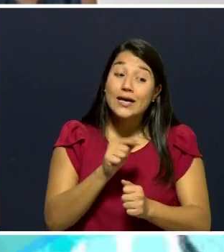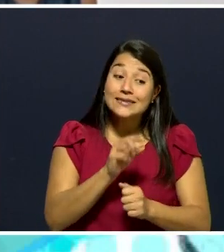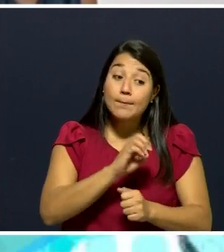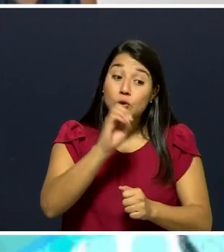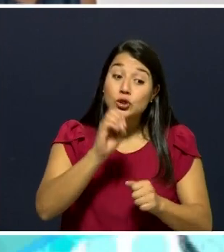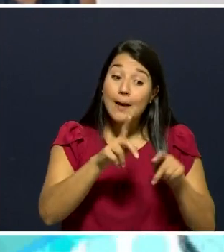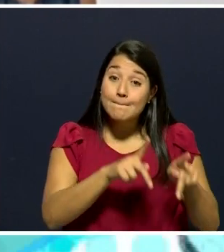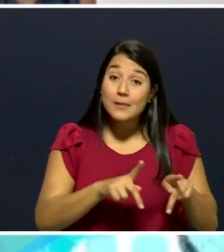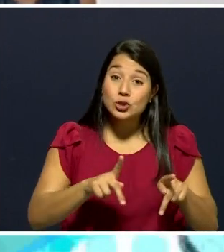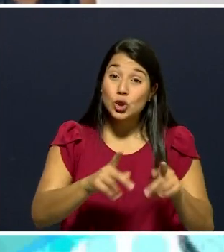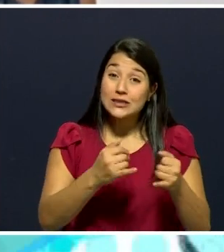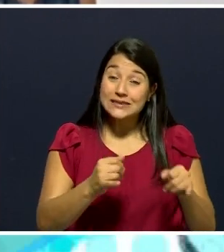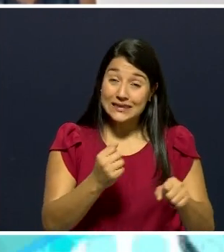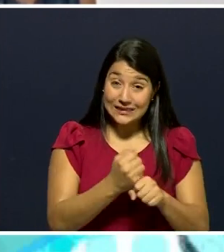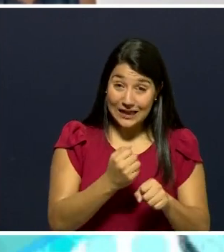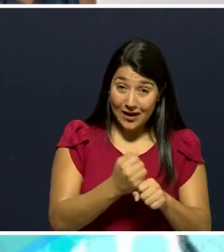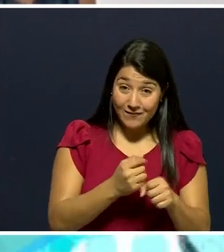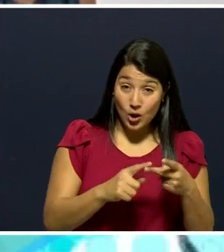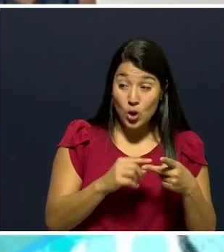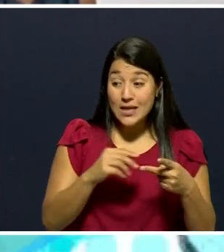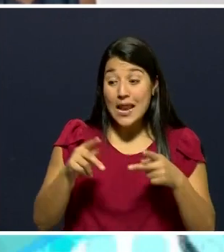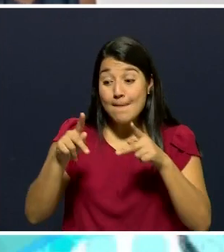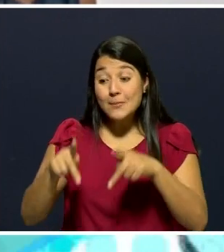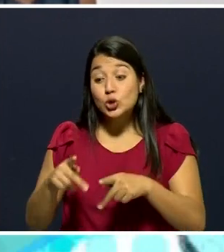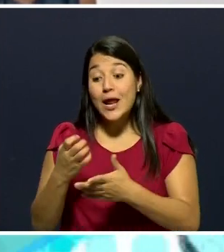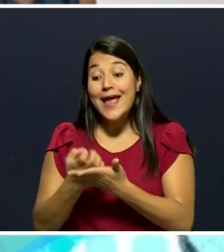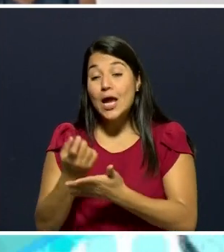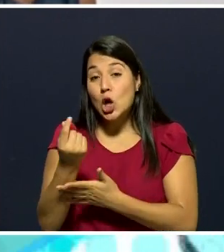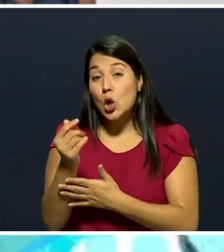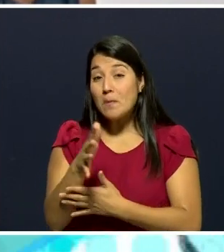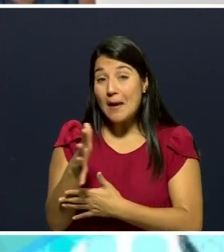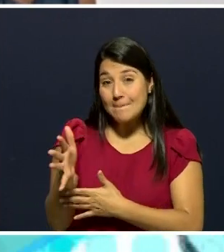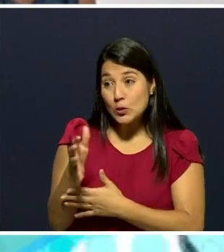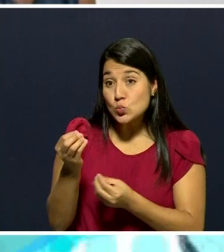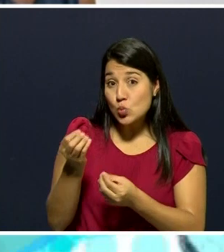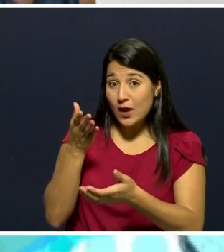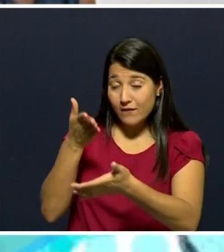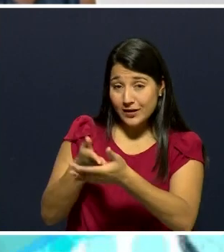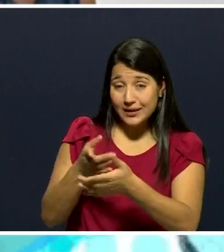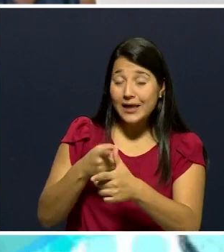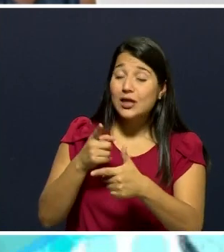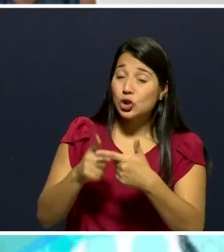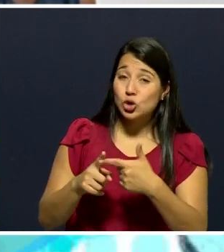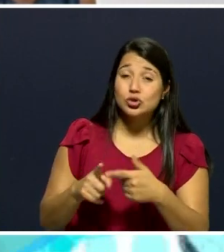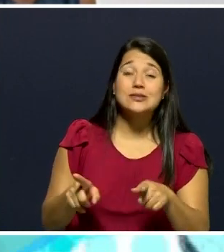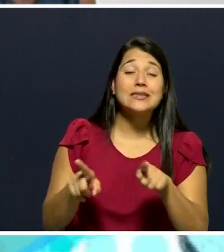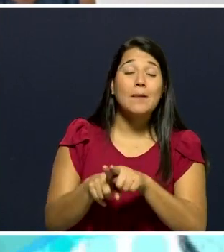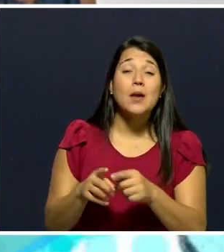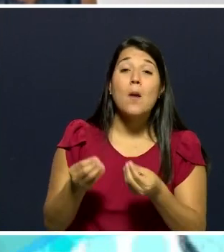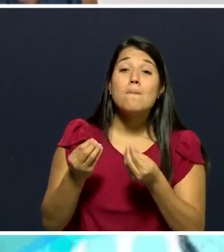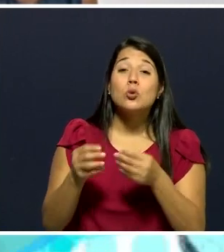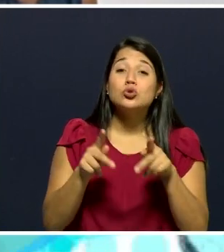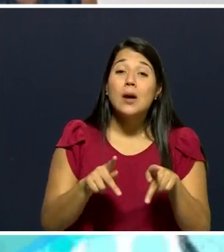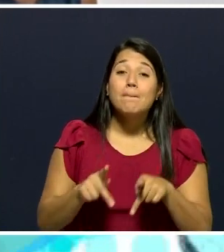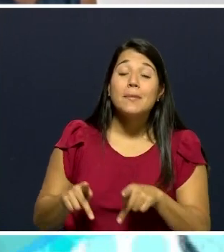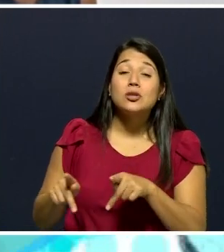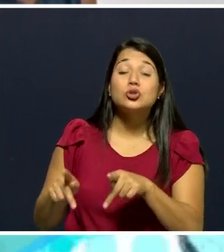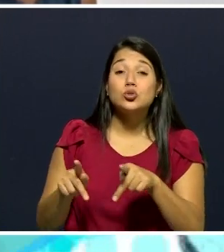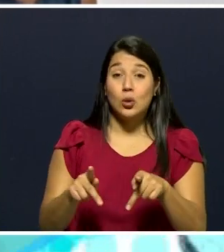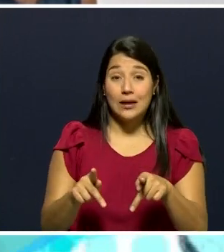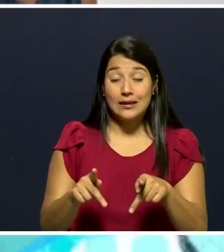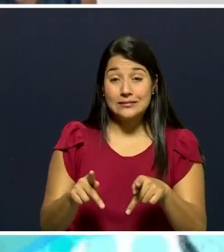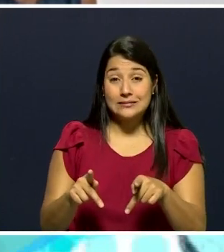desempleo y donde la clase media está siendo tan golpeada, también es muy posible que vamos a tener un importante movimiento de personas que